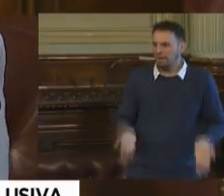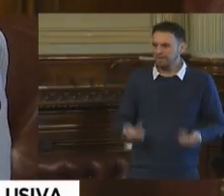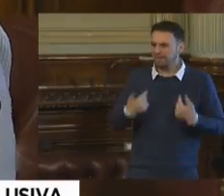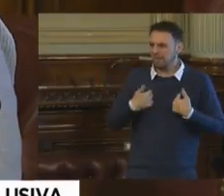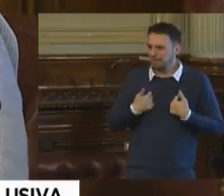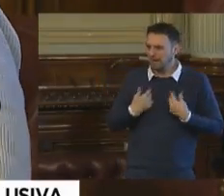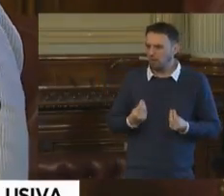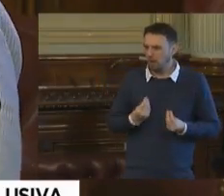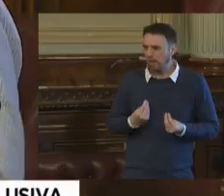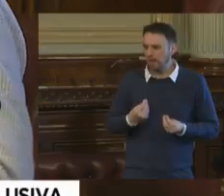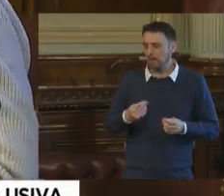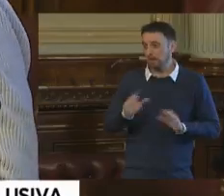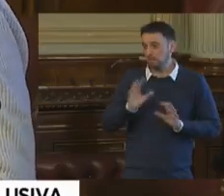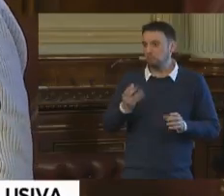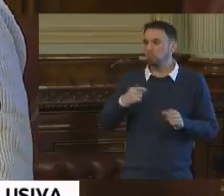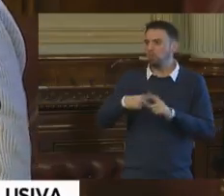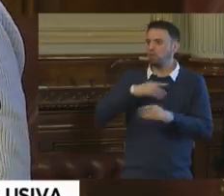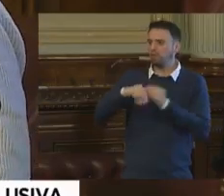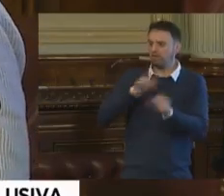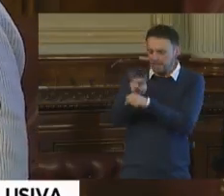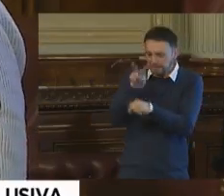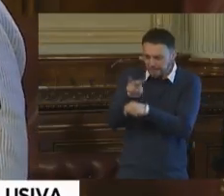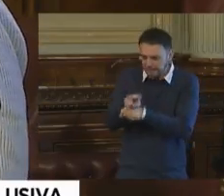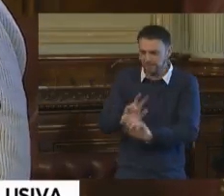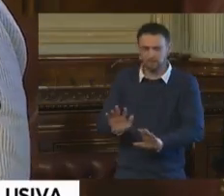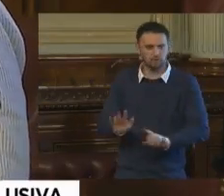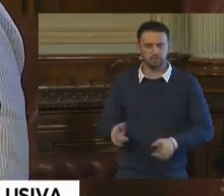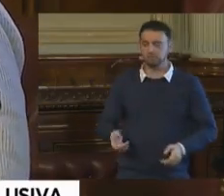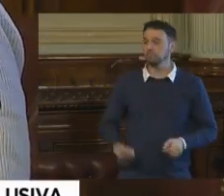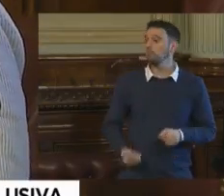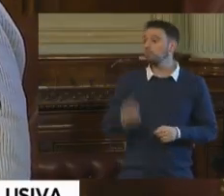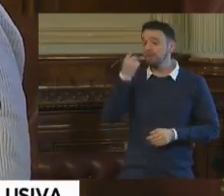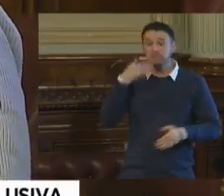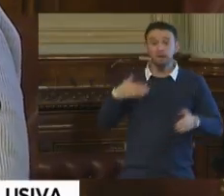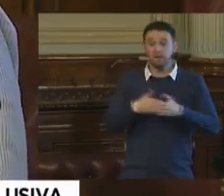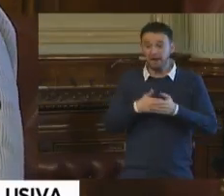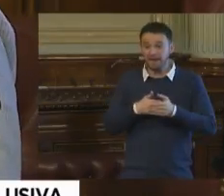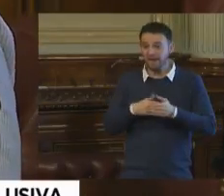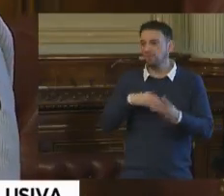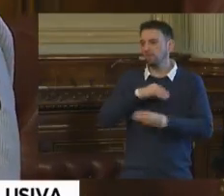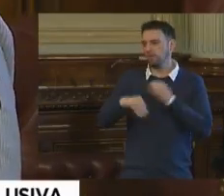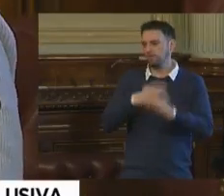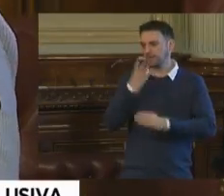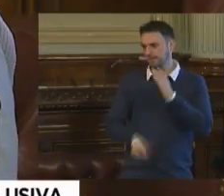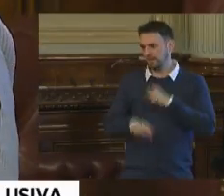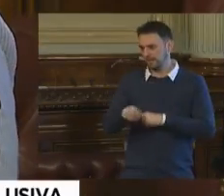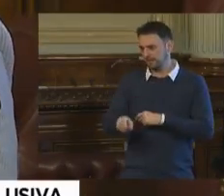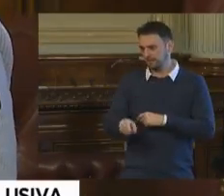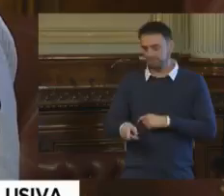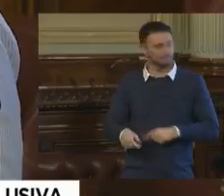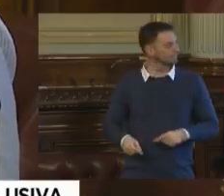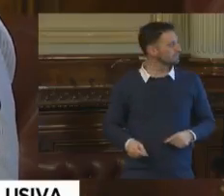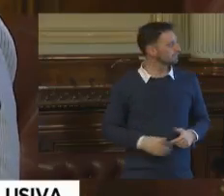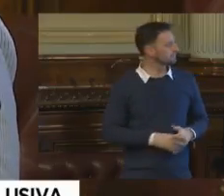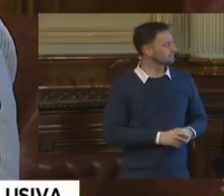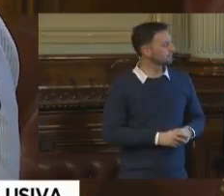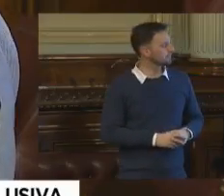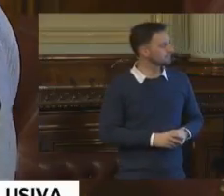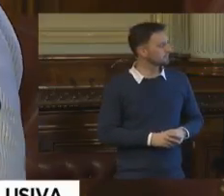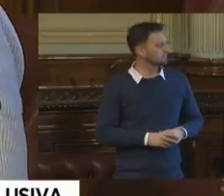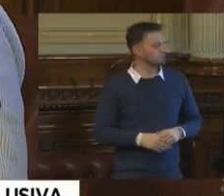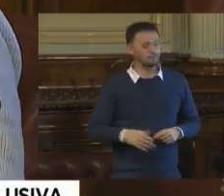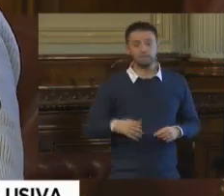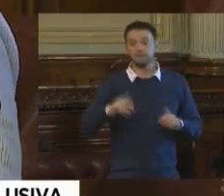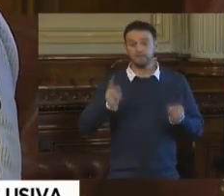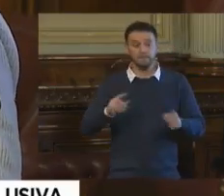como persona no entonces hay veces que la primera barrera es la del propio individuo sobre la imagen que